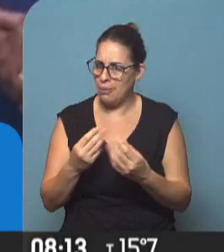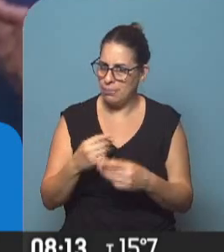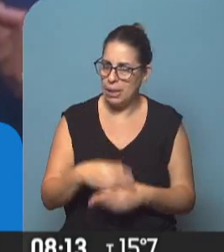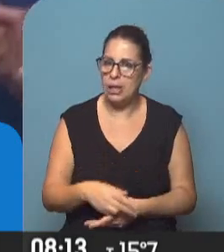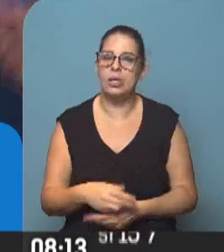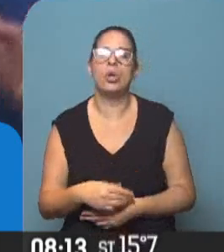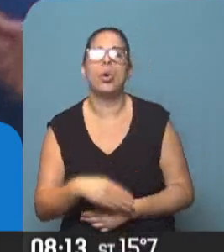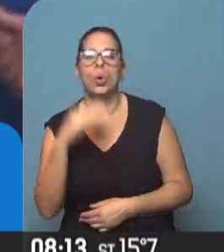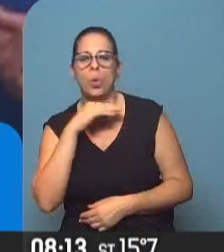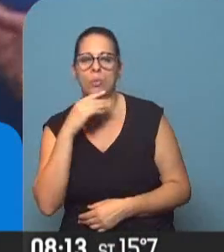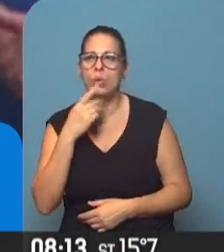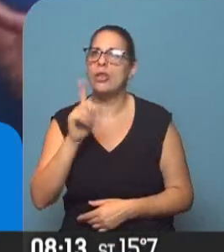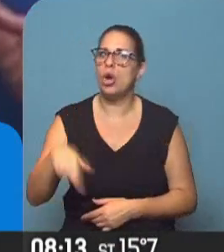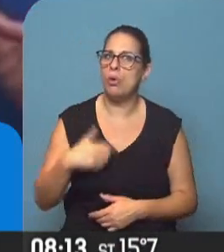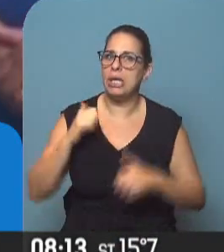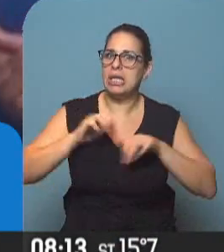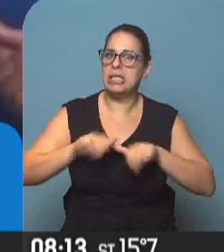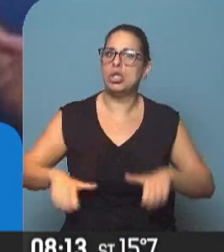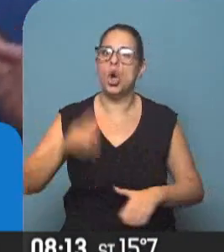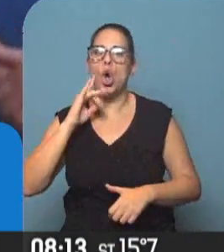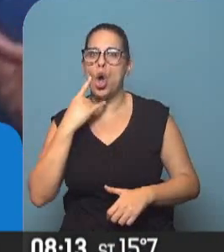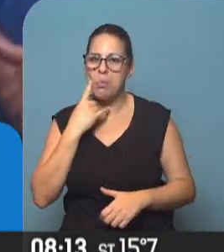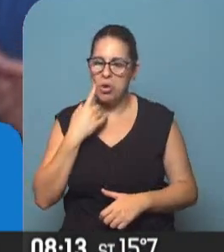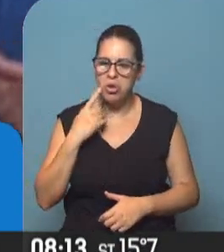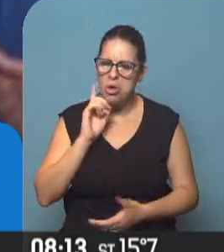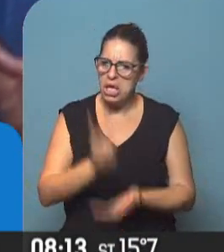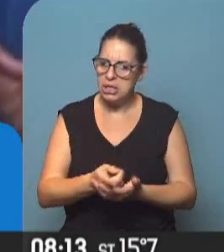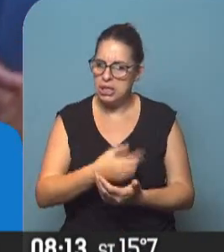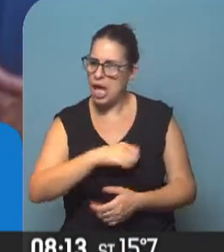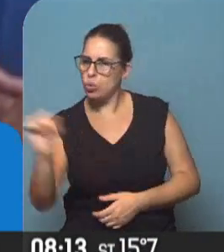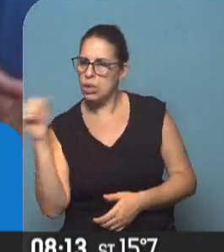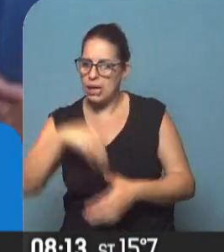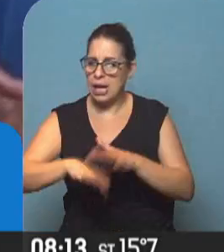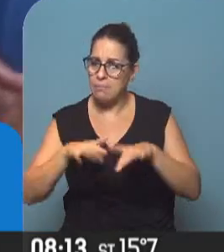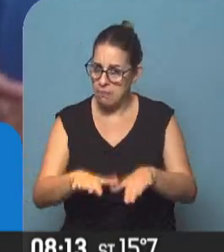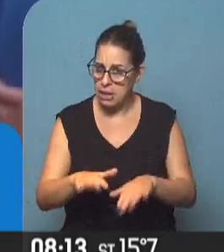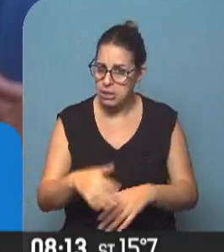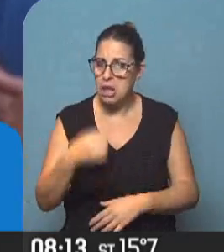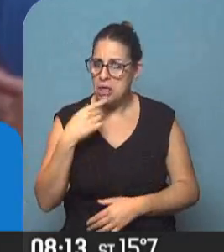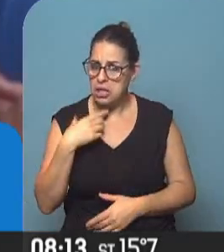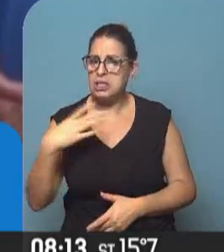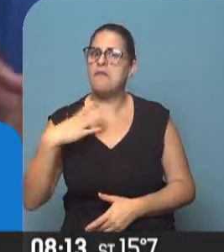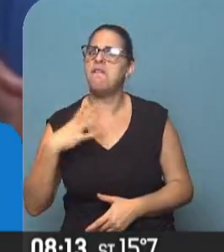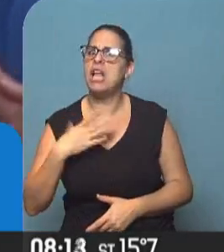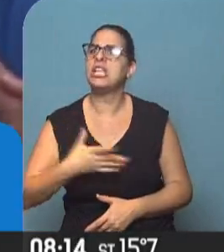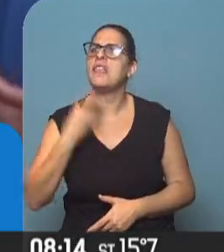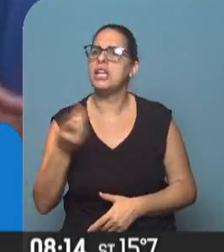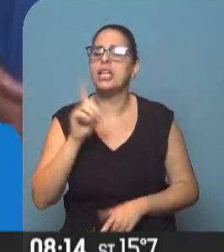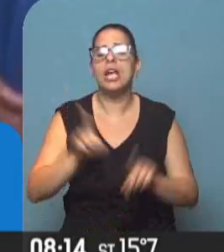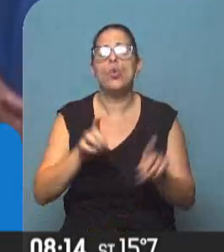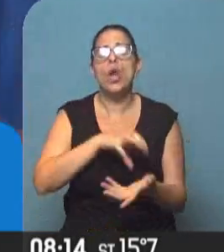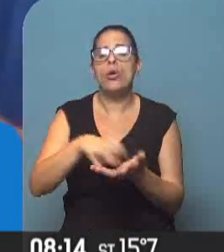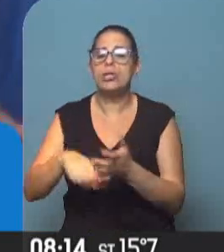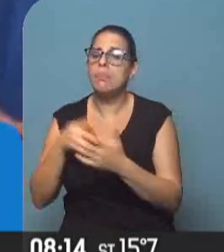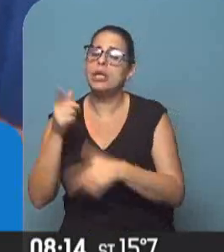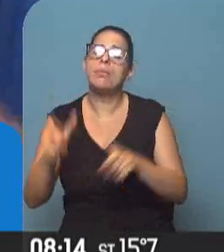sillón cómodo, decidieron no venir a la marcha a decirle que pueden faltar dirigentes de algunas organizaciones, pero